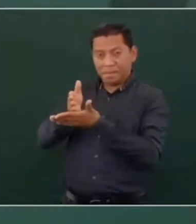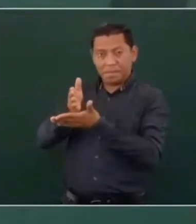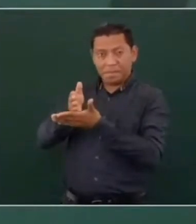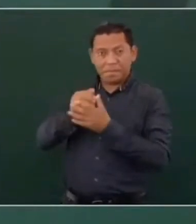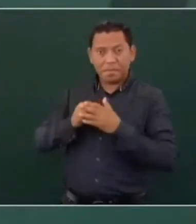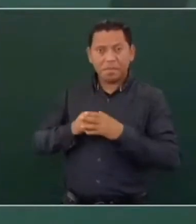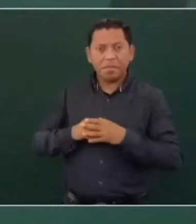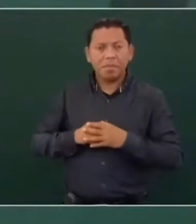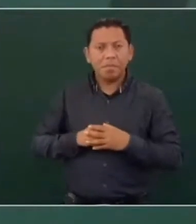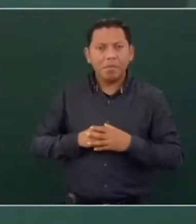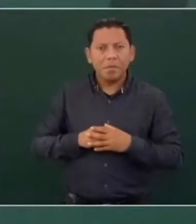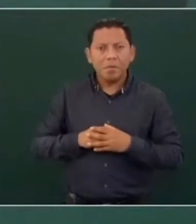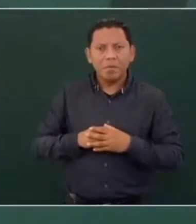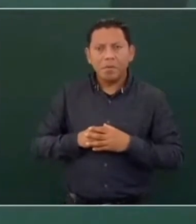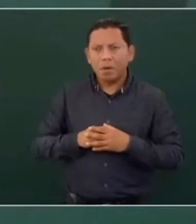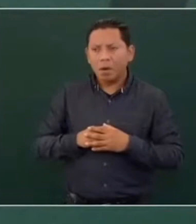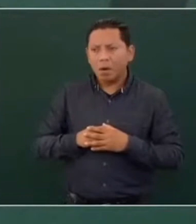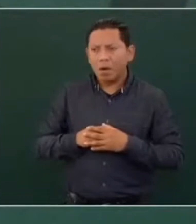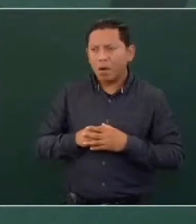descubrieron